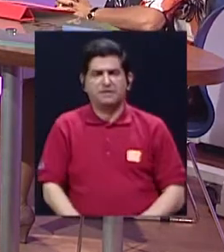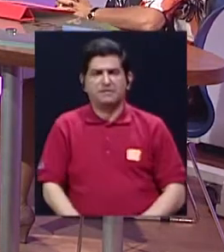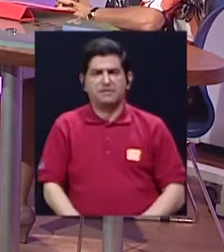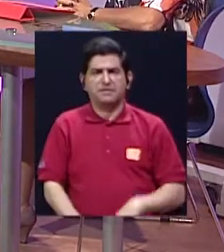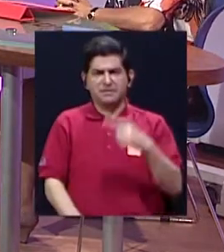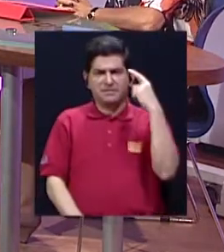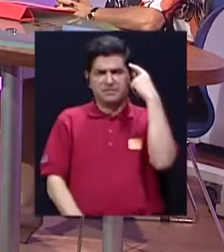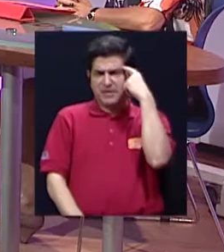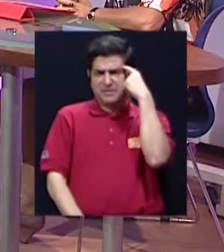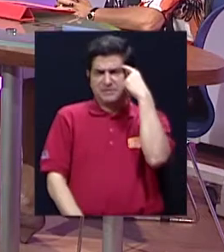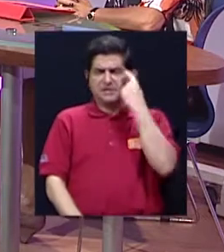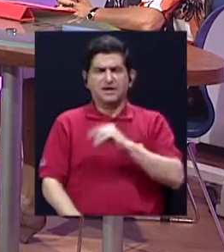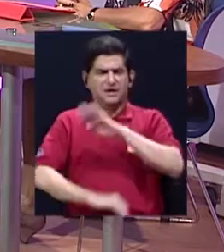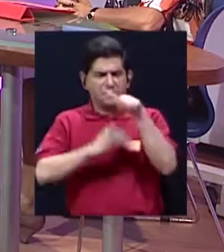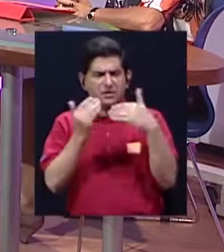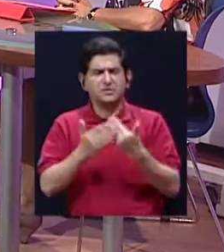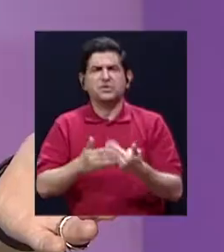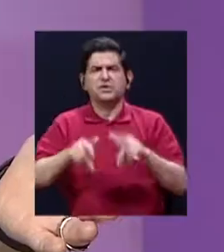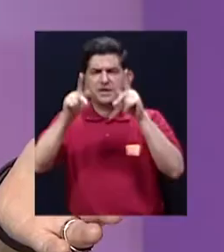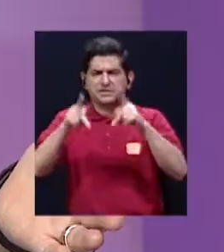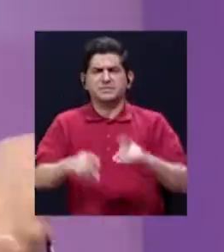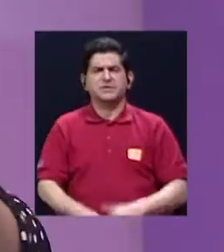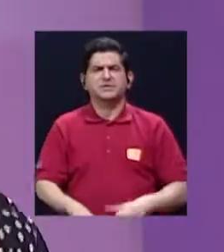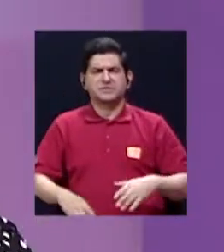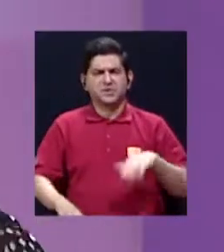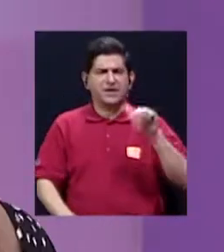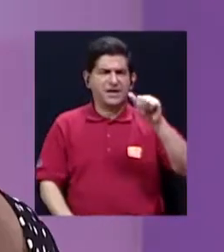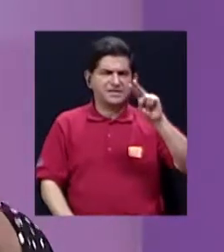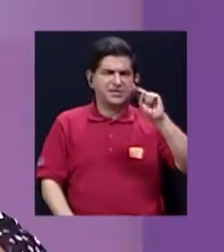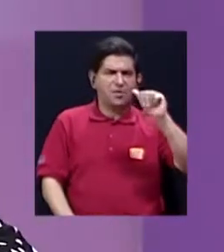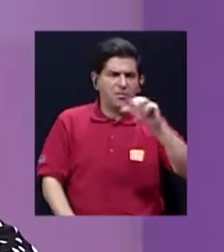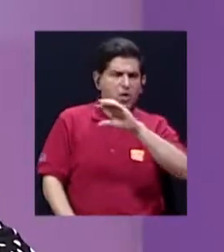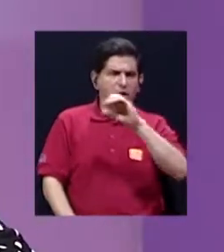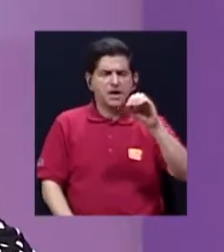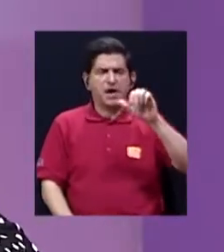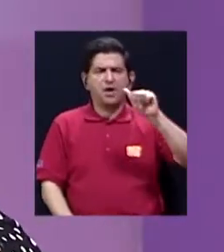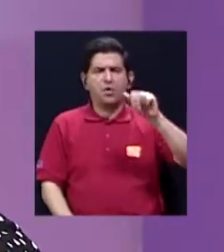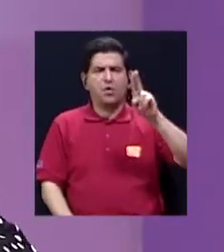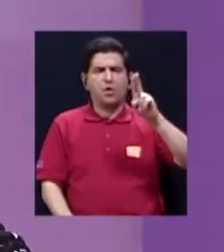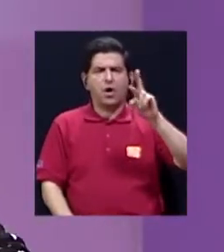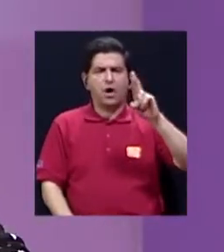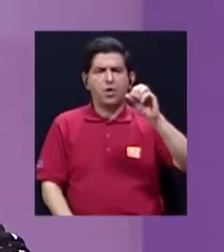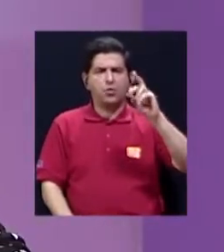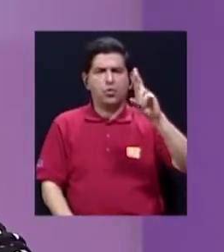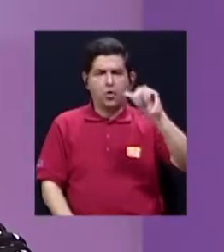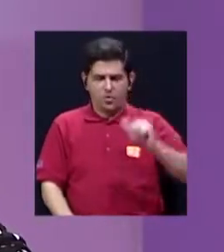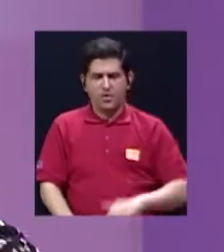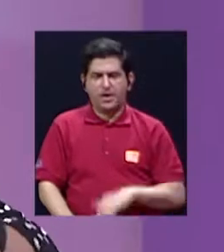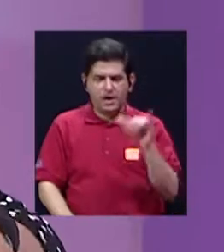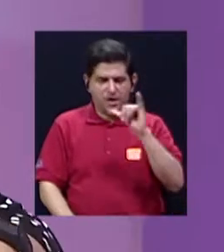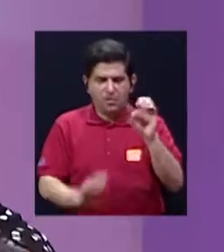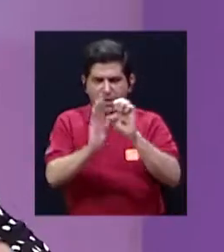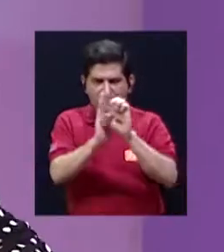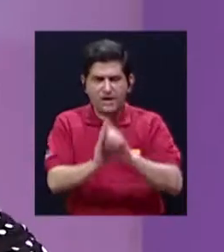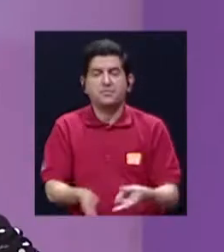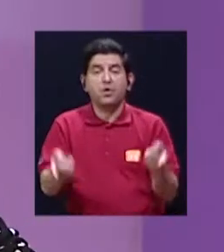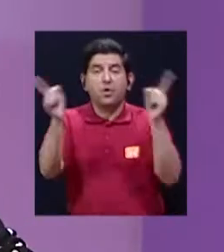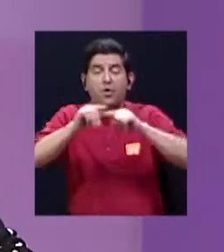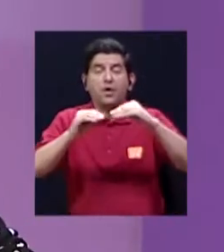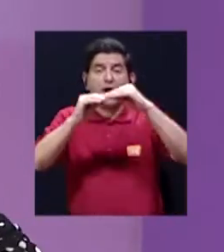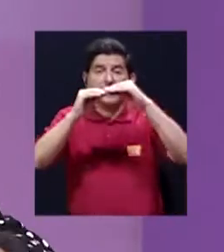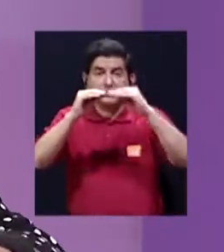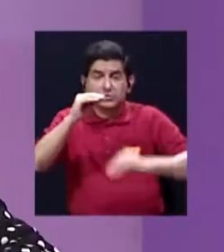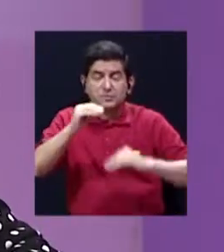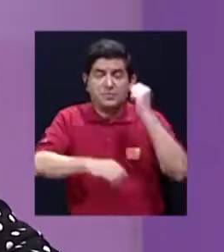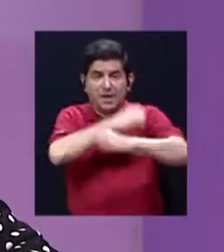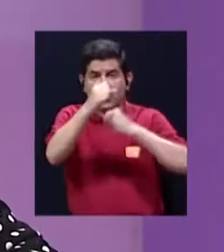con todas las sanas, todas las auroras, incluso casos donde realmente es más complicado porque son menores de edad